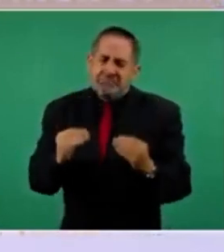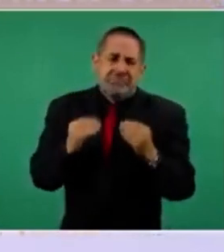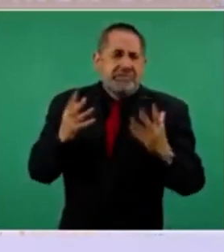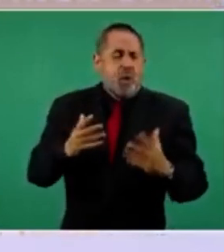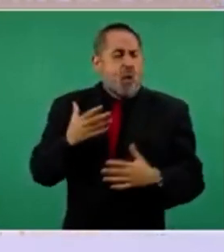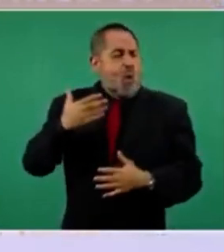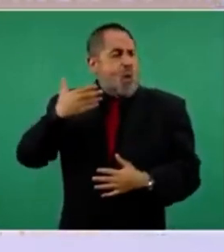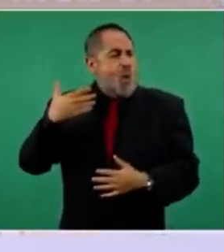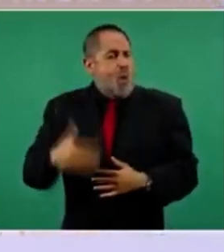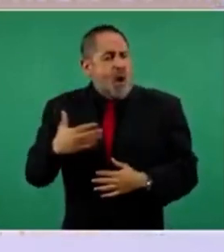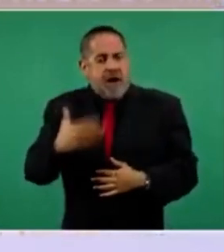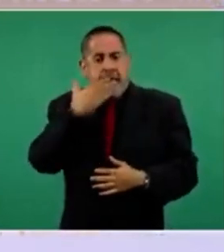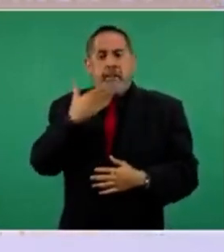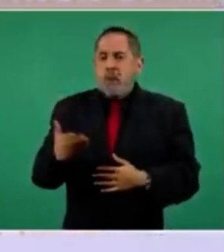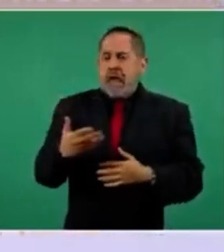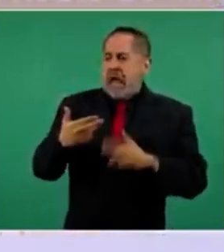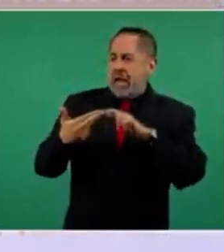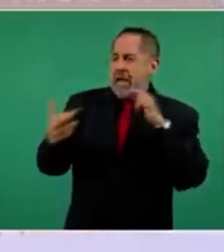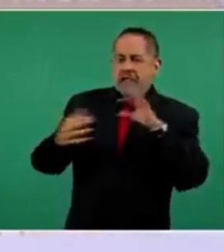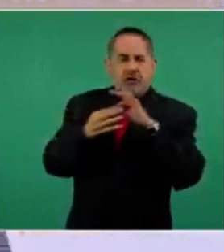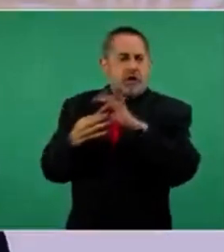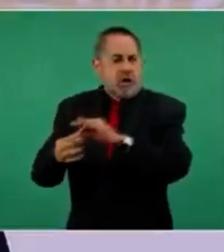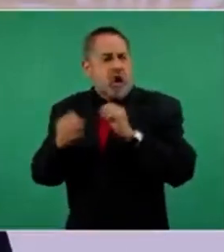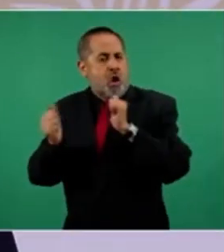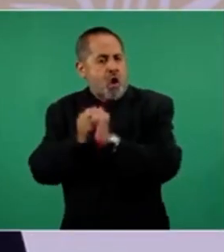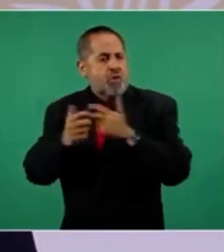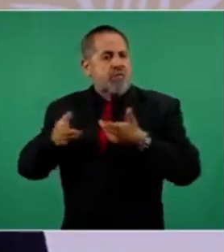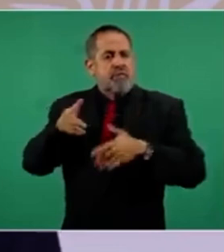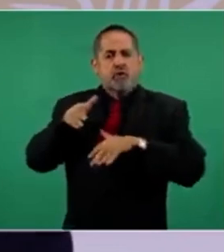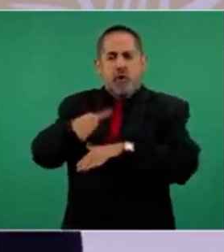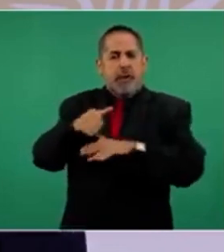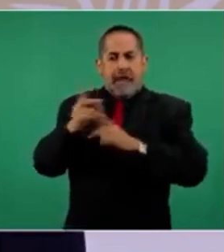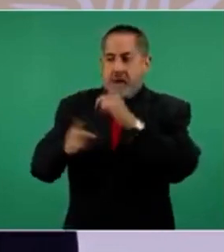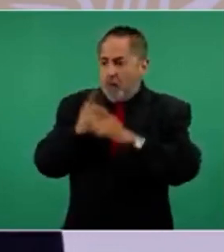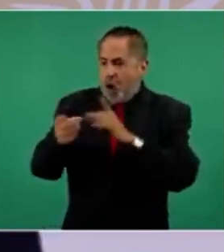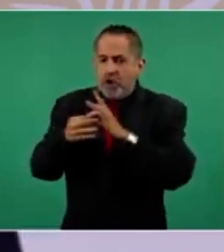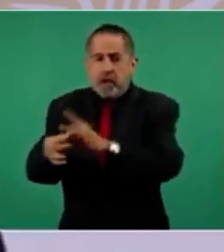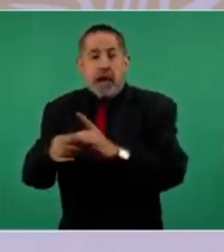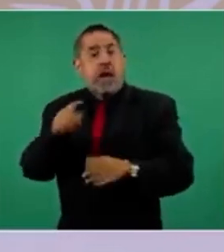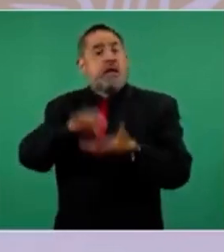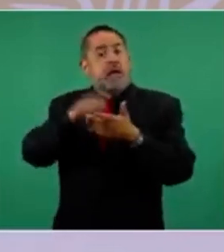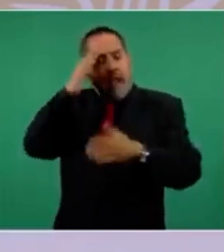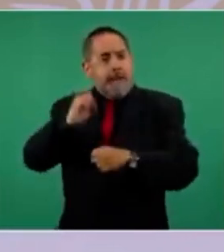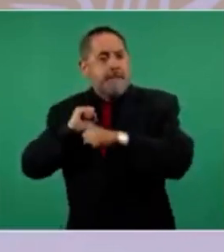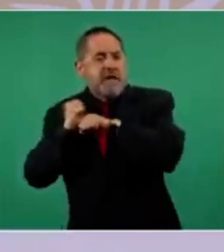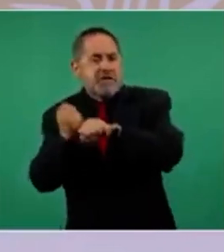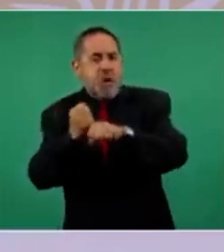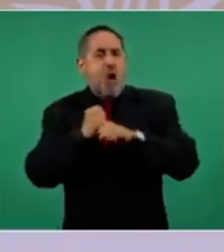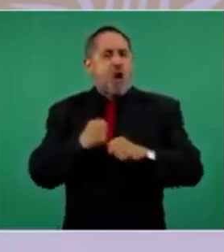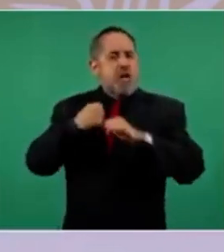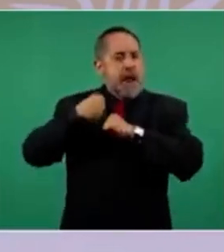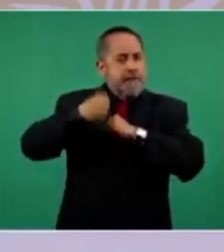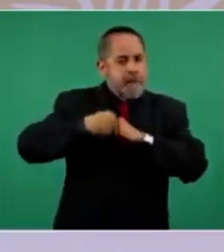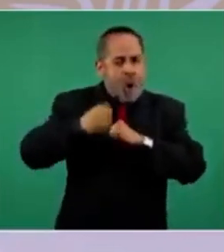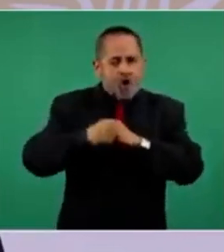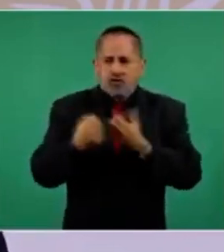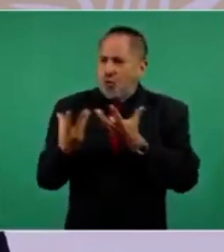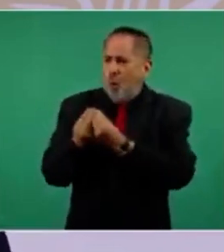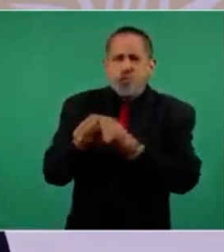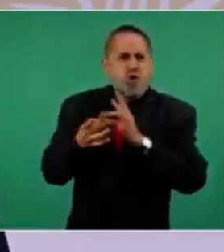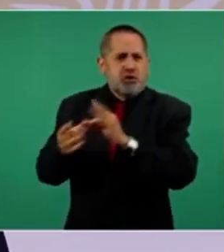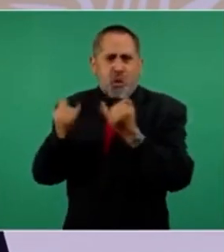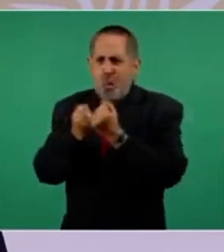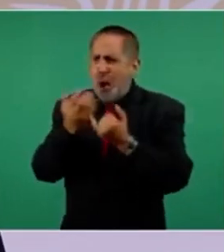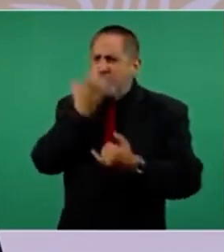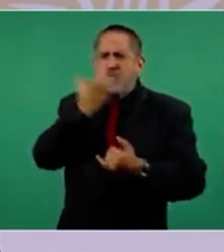no es menos influyente la relación en el deporte, especialmente el béisbol y el boxeo, donde la conexión se da